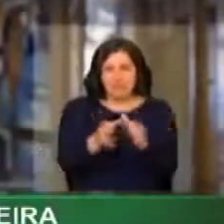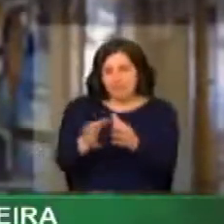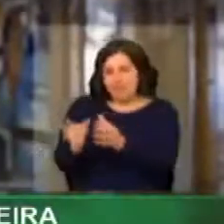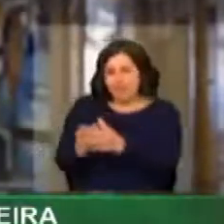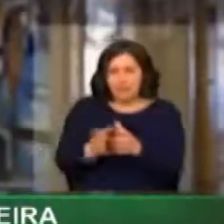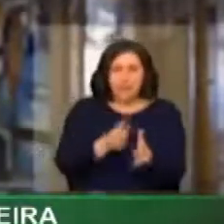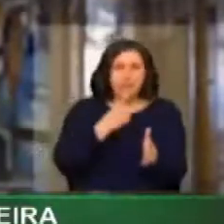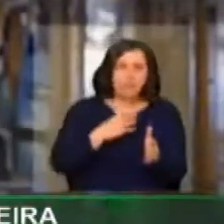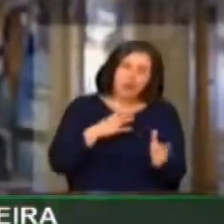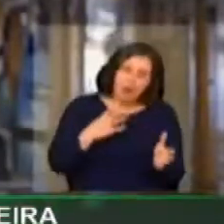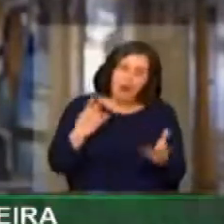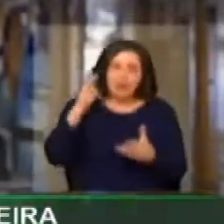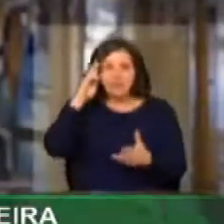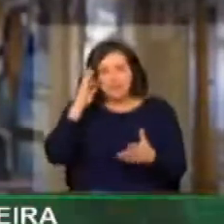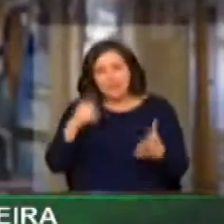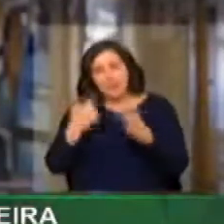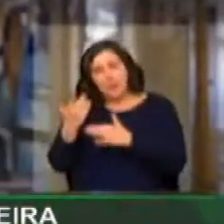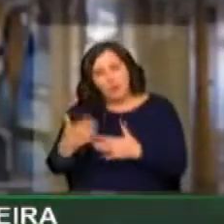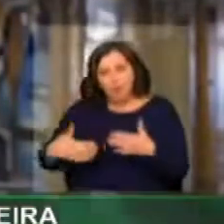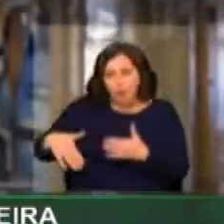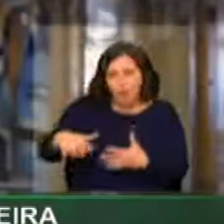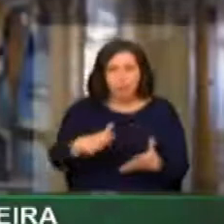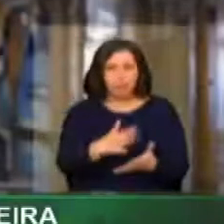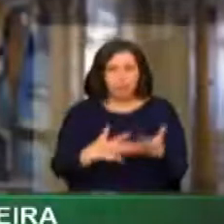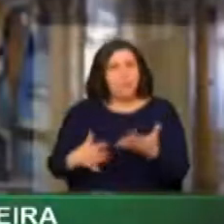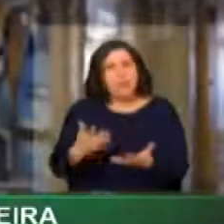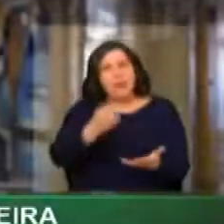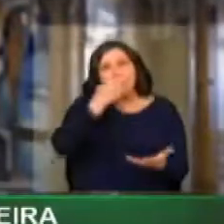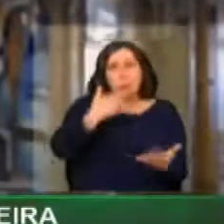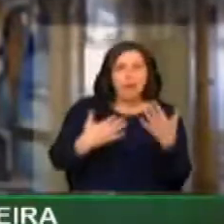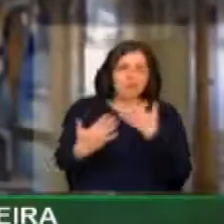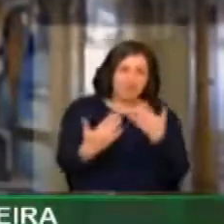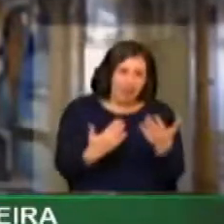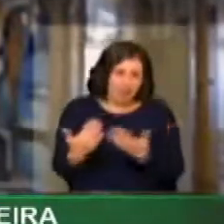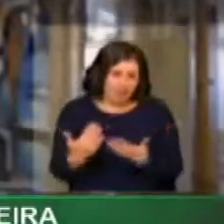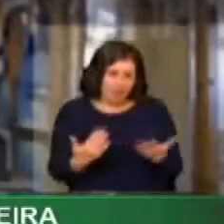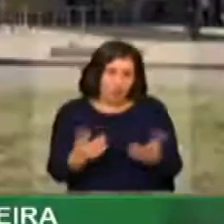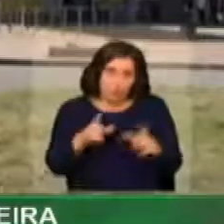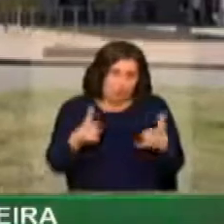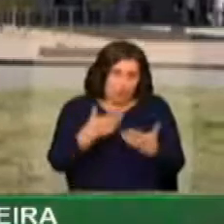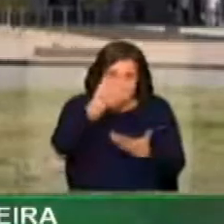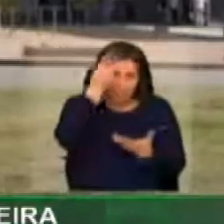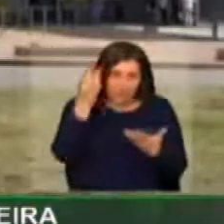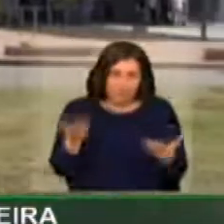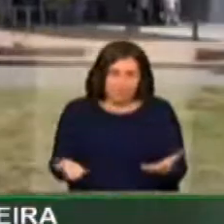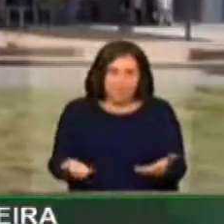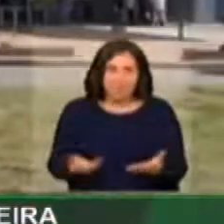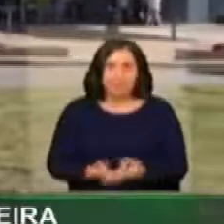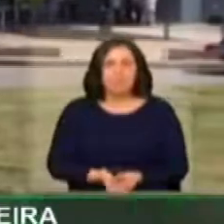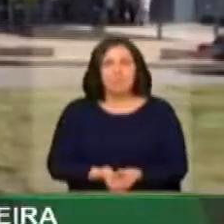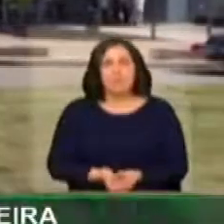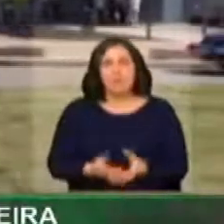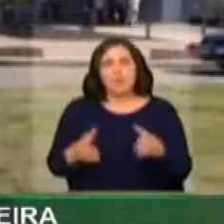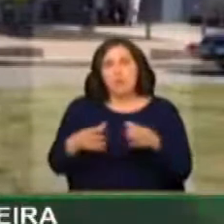con otros sectores, con otros partidos, justamente para generar un buen clima. No hay que perder de vista eso. En la oposición aseguran que el